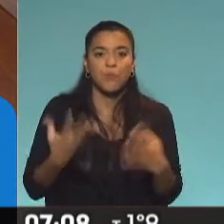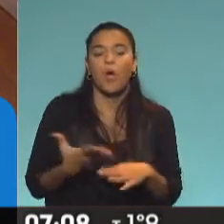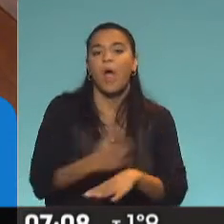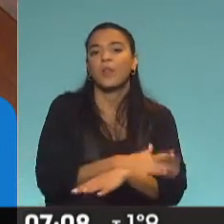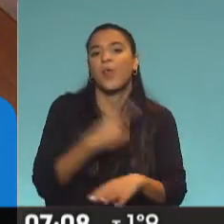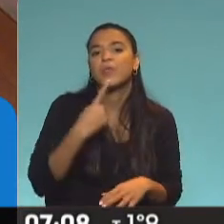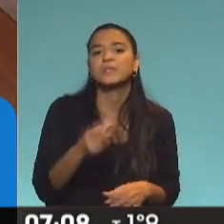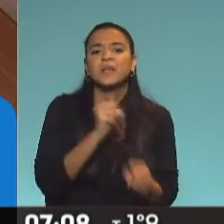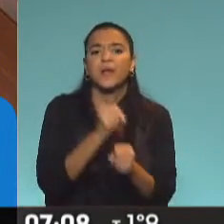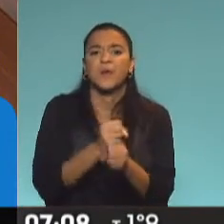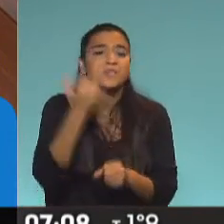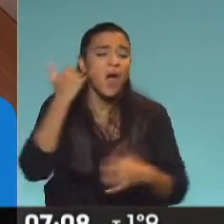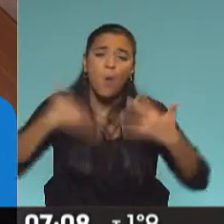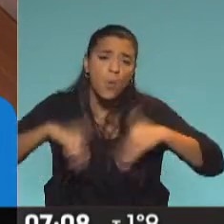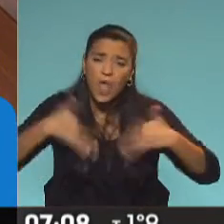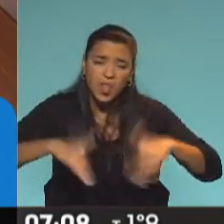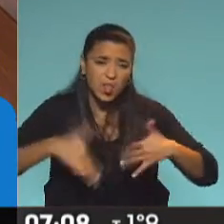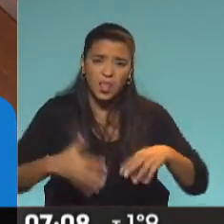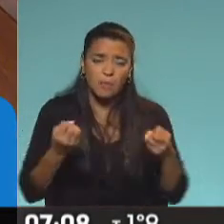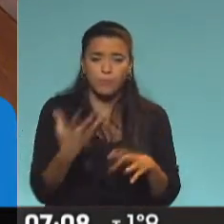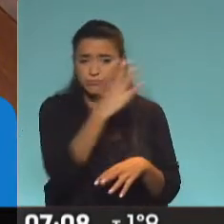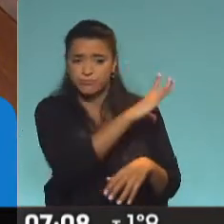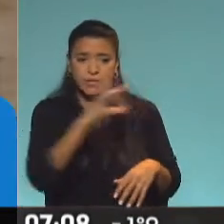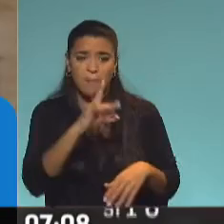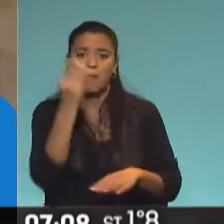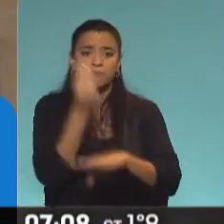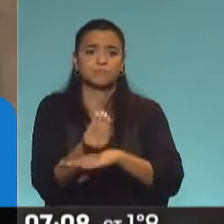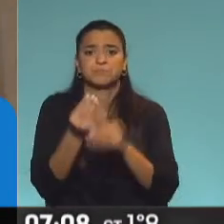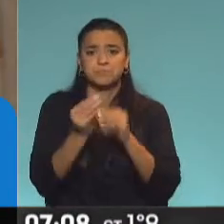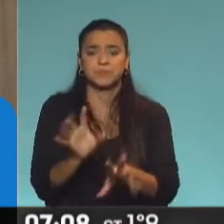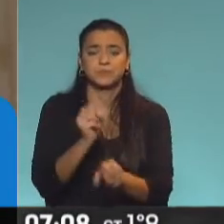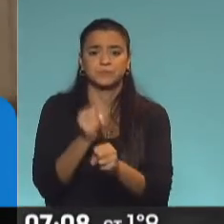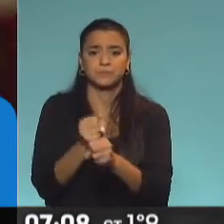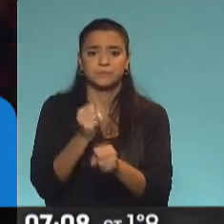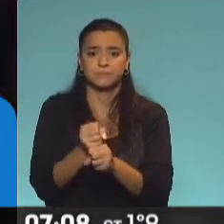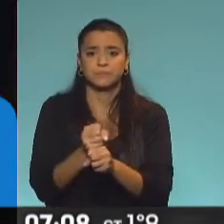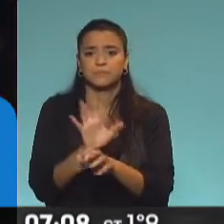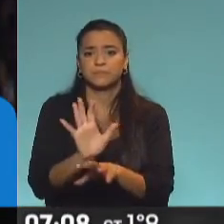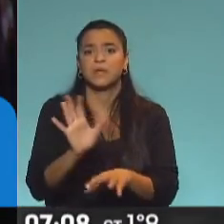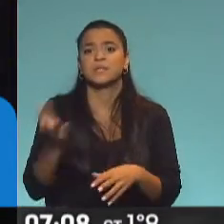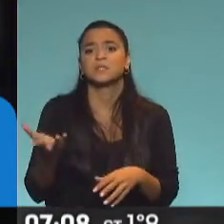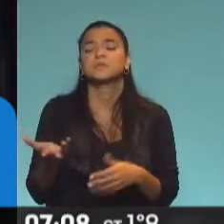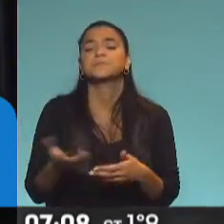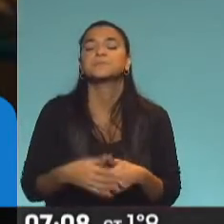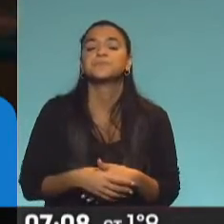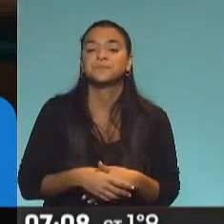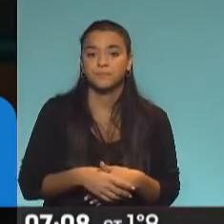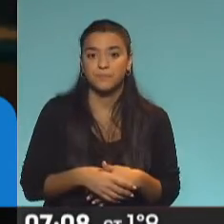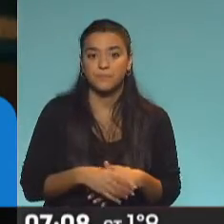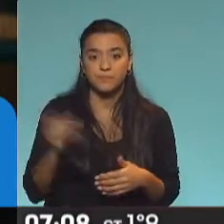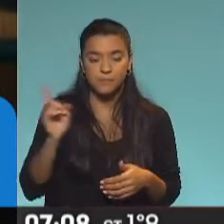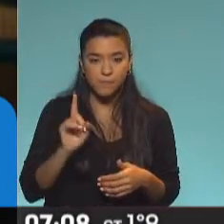tenía que ser un trabajo casi urgente tras ser nominados y comunicados telefónicamente con Alberto Fernández. No, se va a